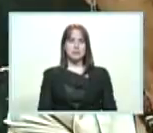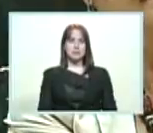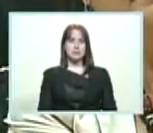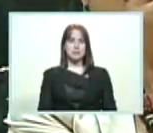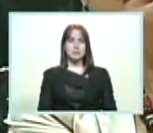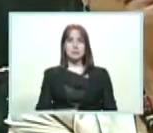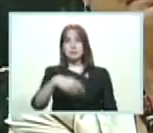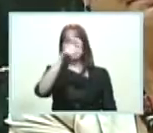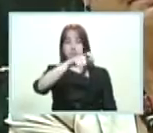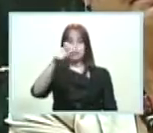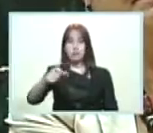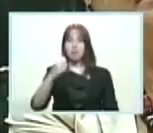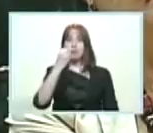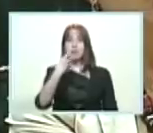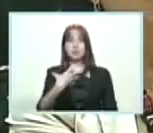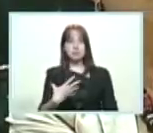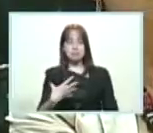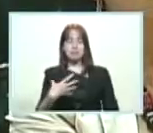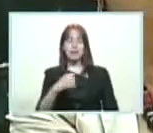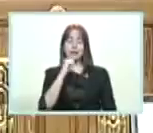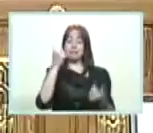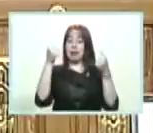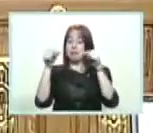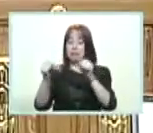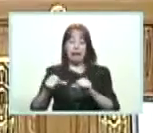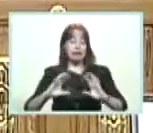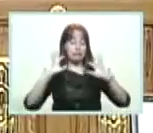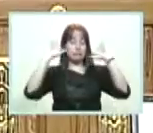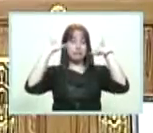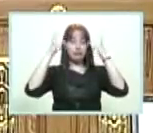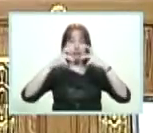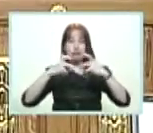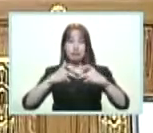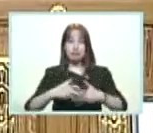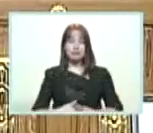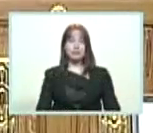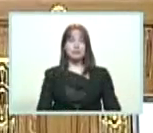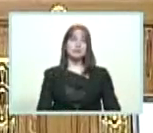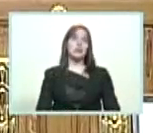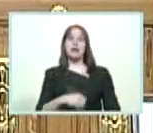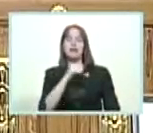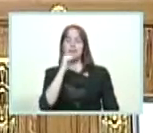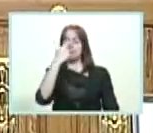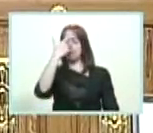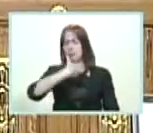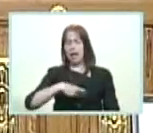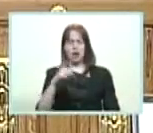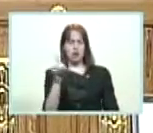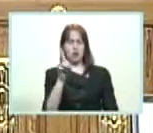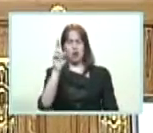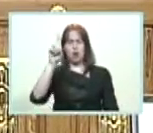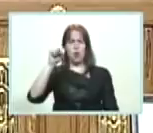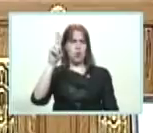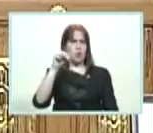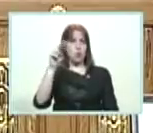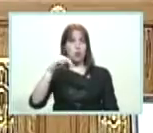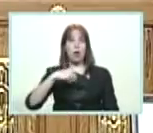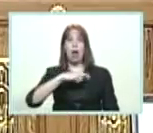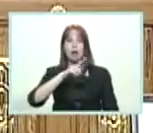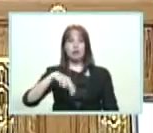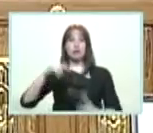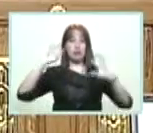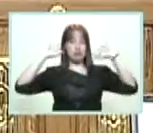Por las buenas somos buenos, por las malas somos fieros. Malos nunca vamos a ser. Fieros, compadre.